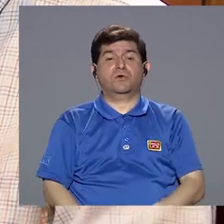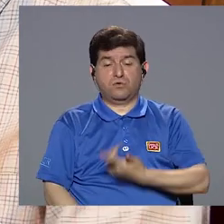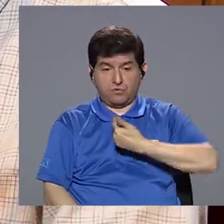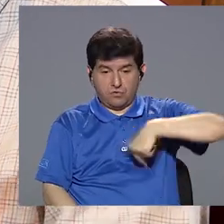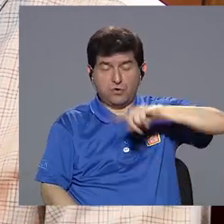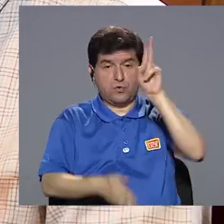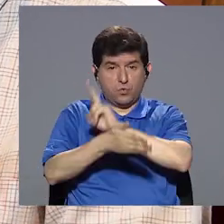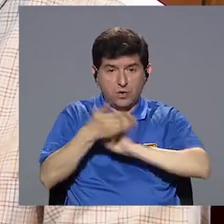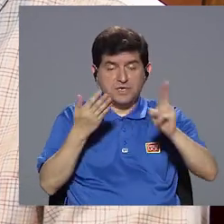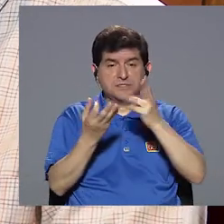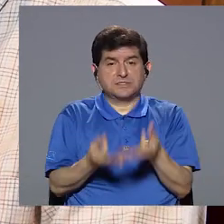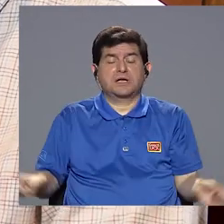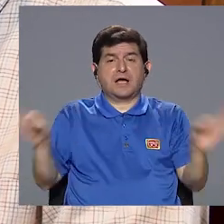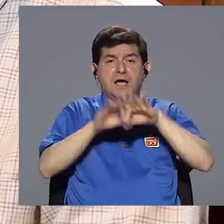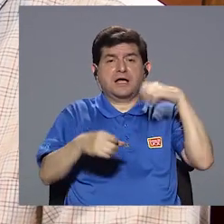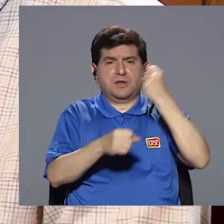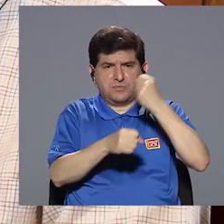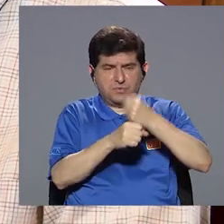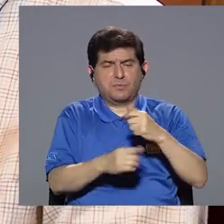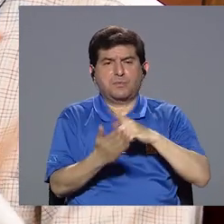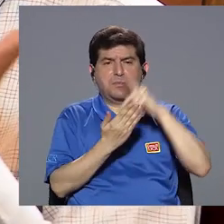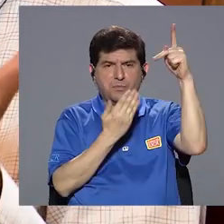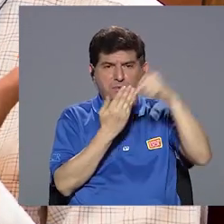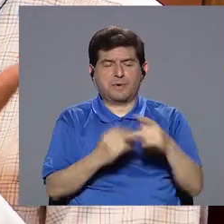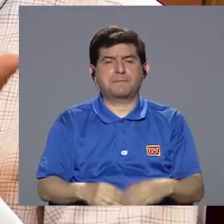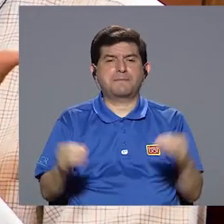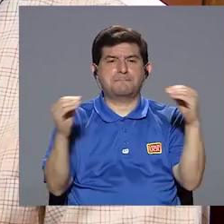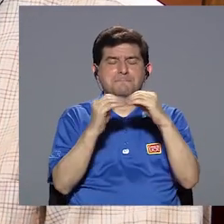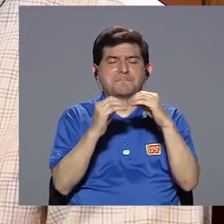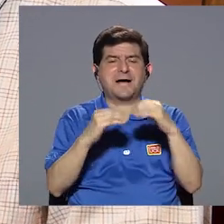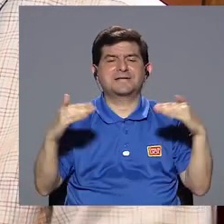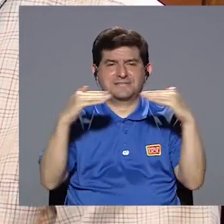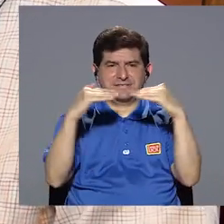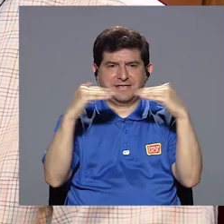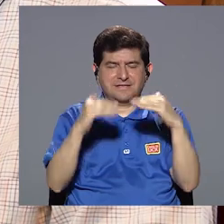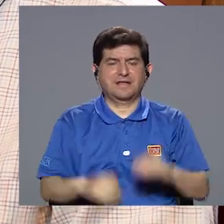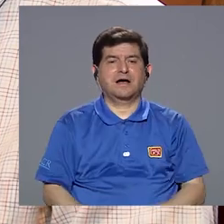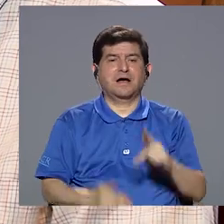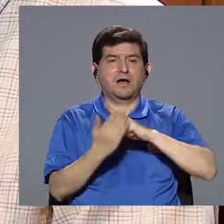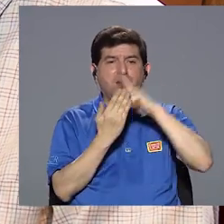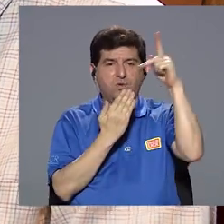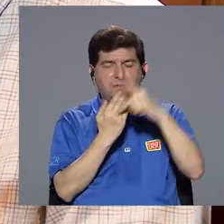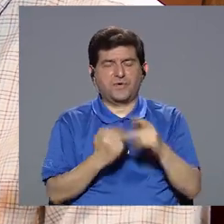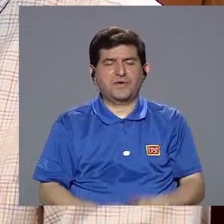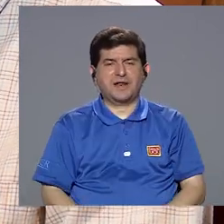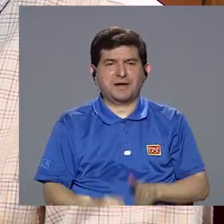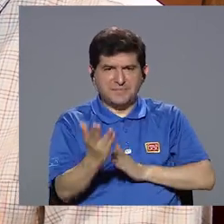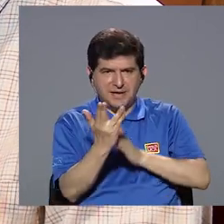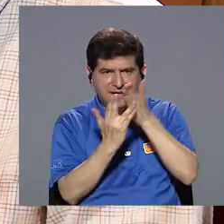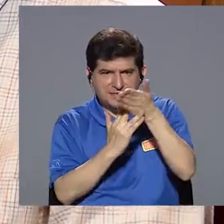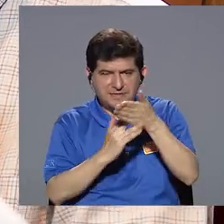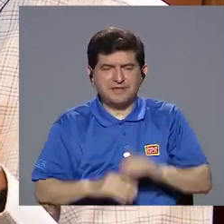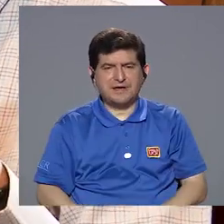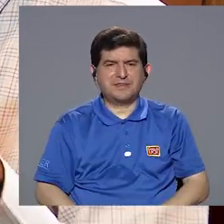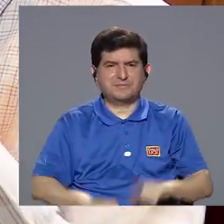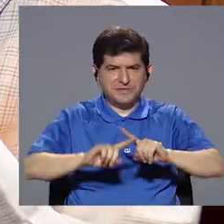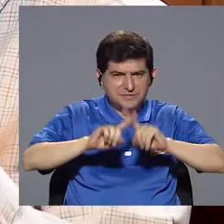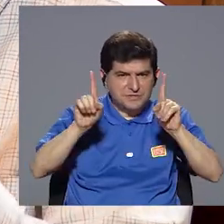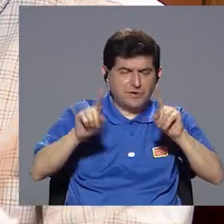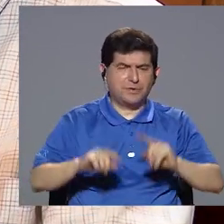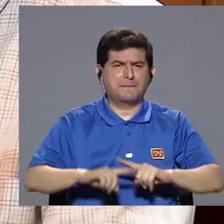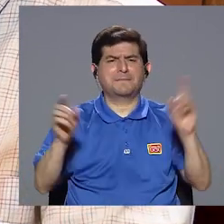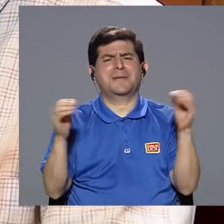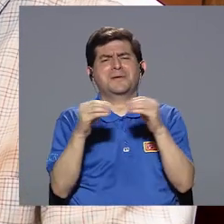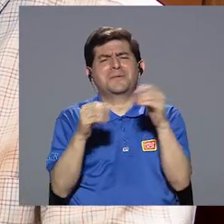superior pero ya nuestra universidad hace esfuerzos importantes con programas como más equidad o el programa de admisión diferida sin embargo